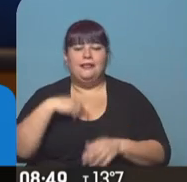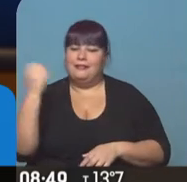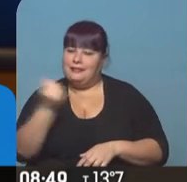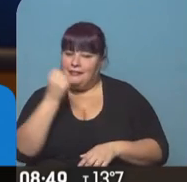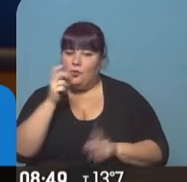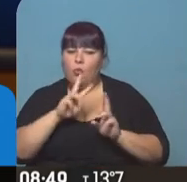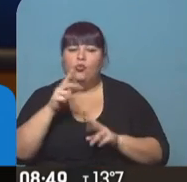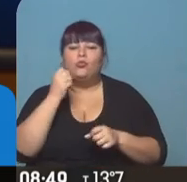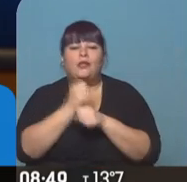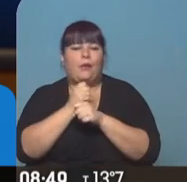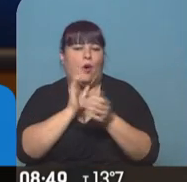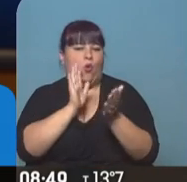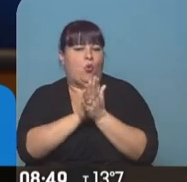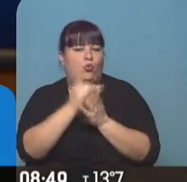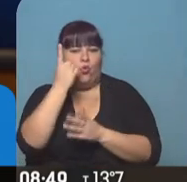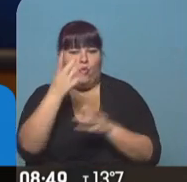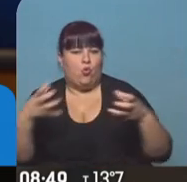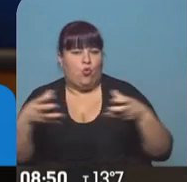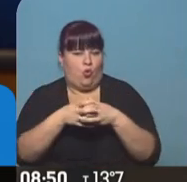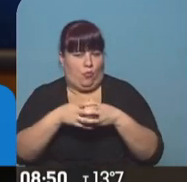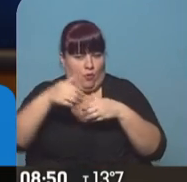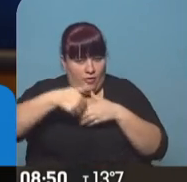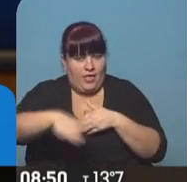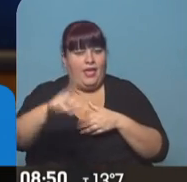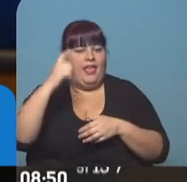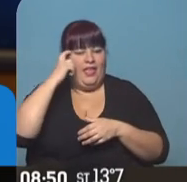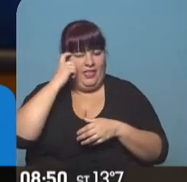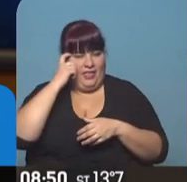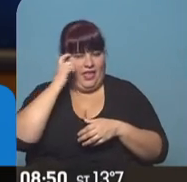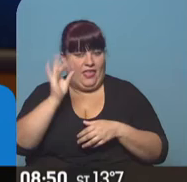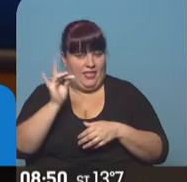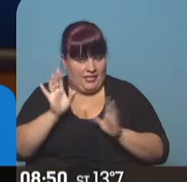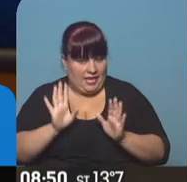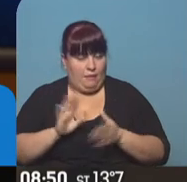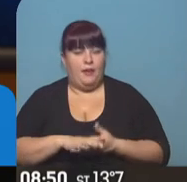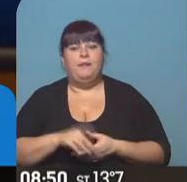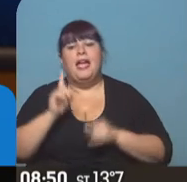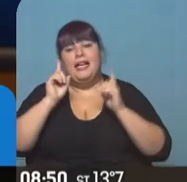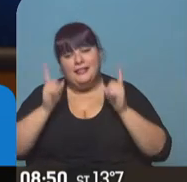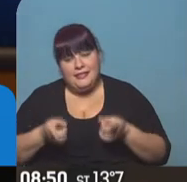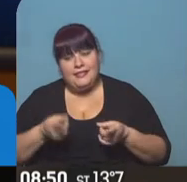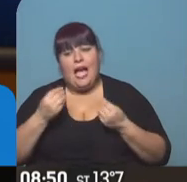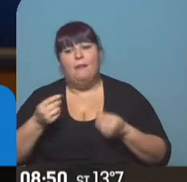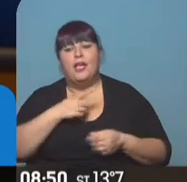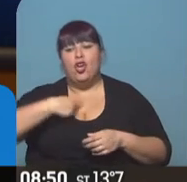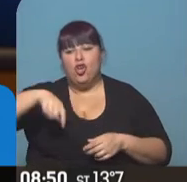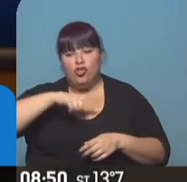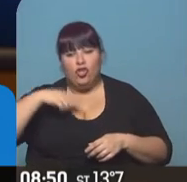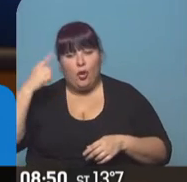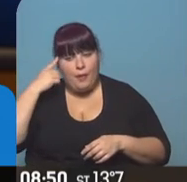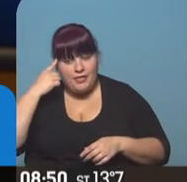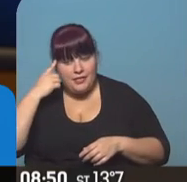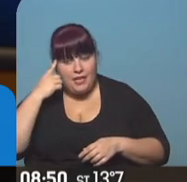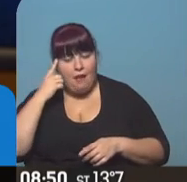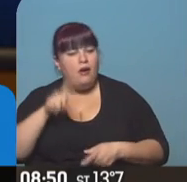a trabajar como un único bloque a partir del 10 de diciembre sino también porque además nosotros creemos que